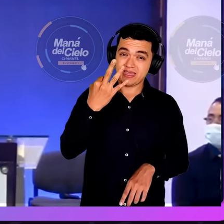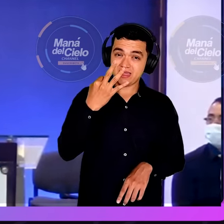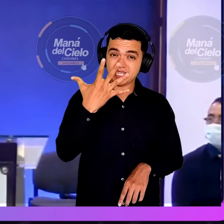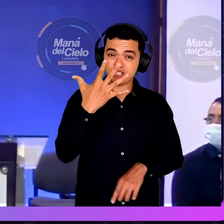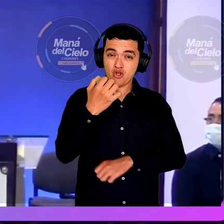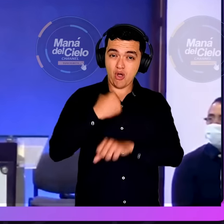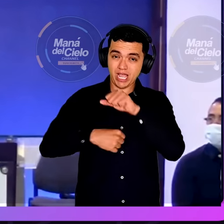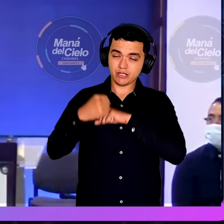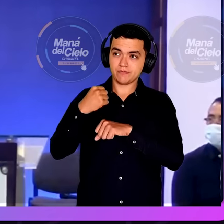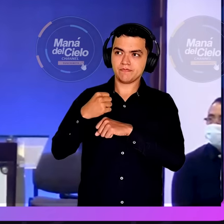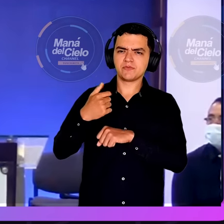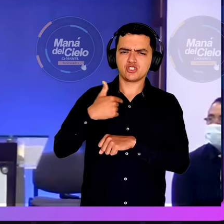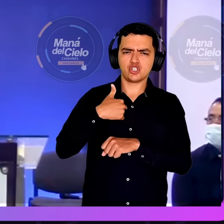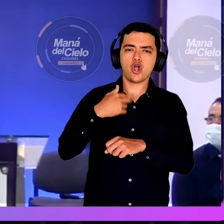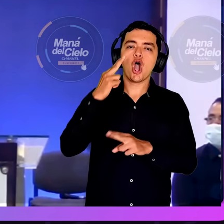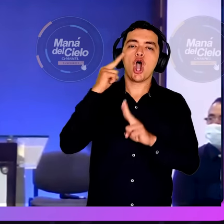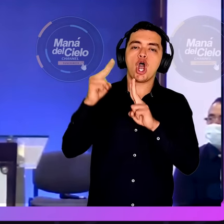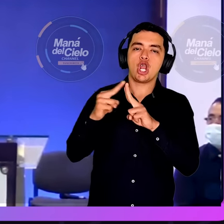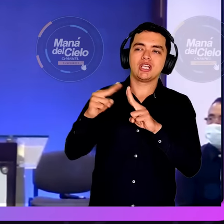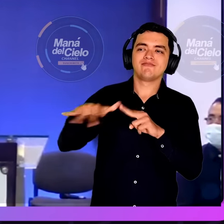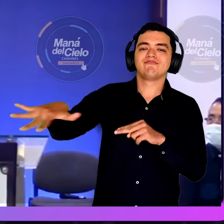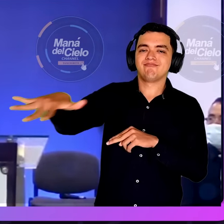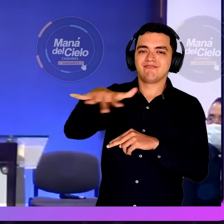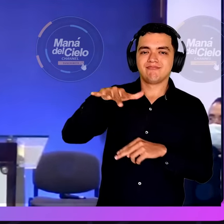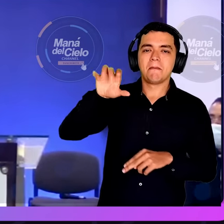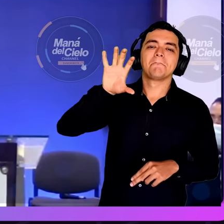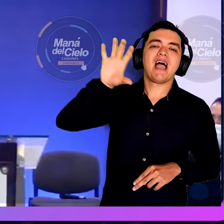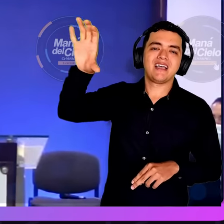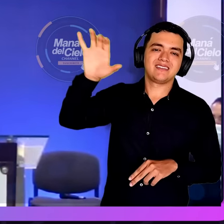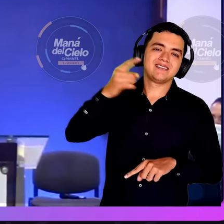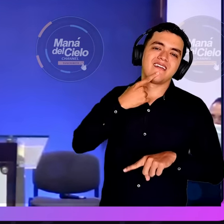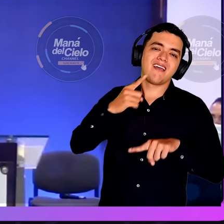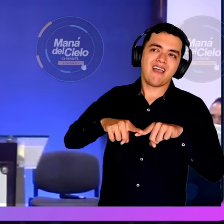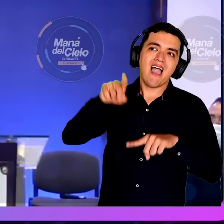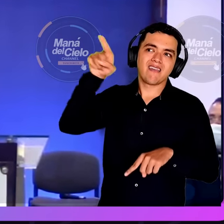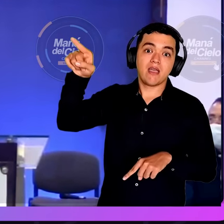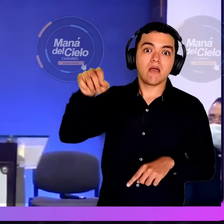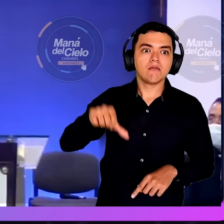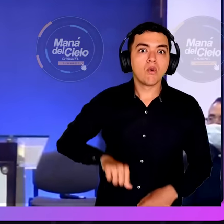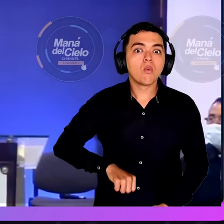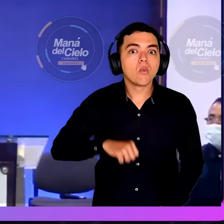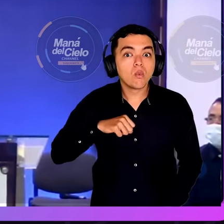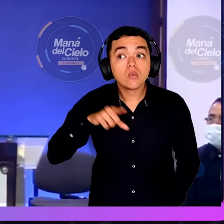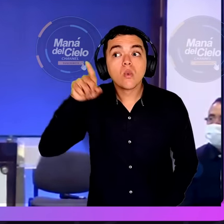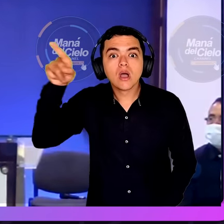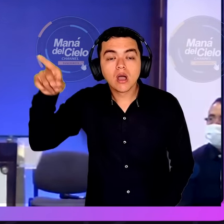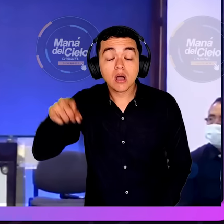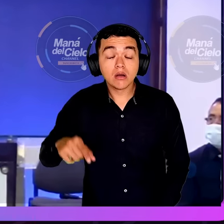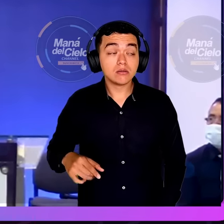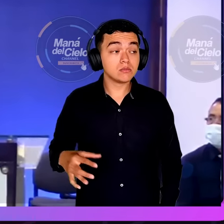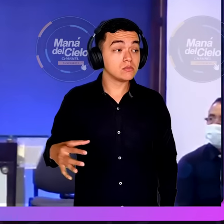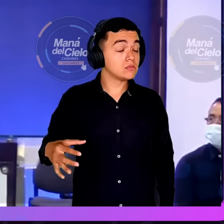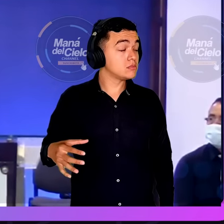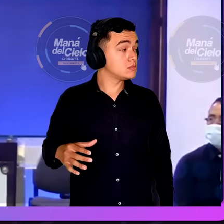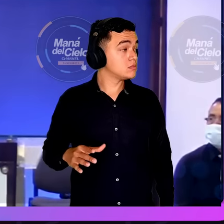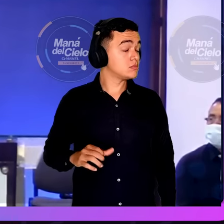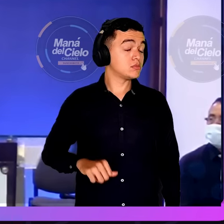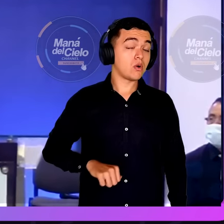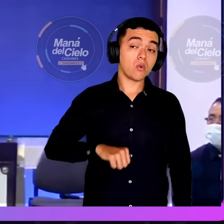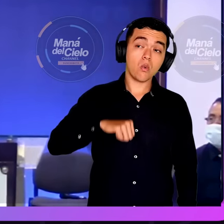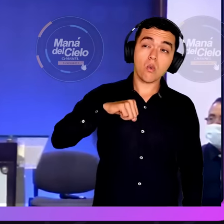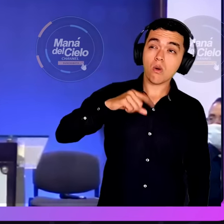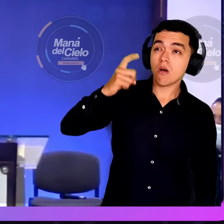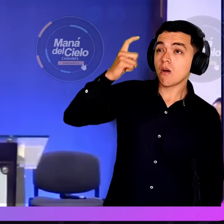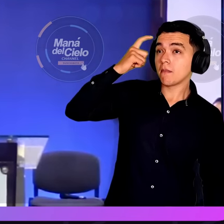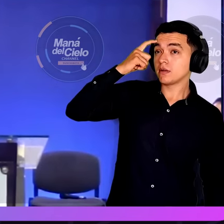insulto. Ellos son muy... Dios me dio la oportunidad hace como 35 años de ir a Israel, y pasé por Grecia y